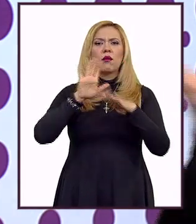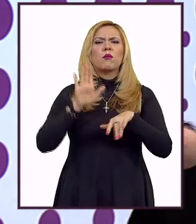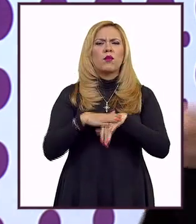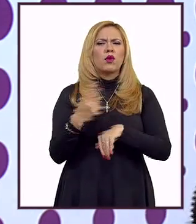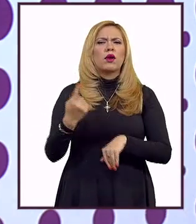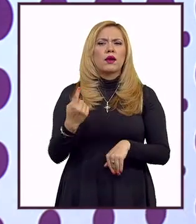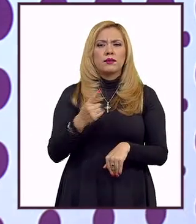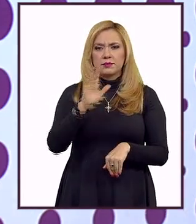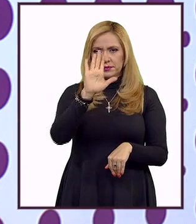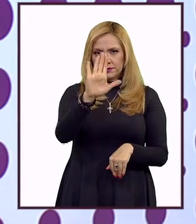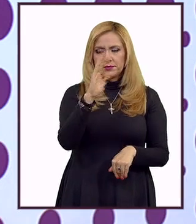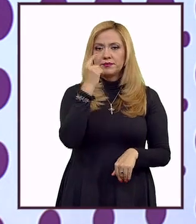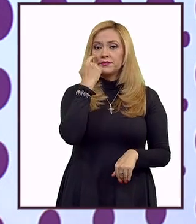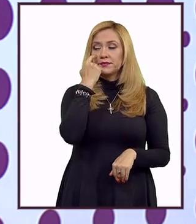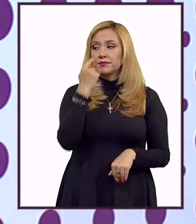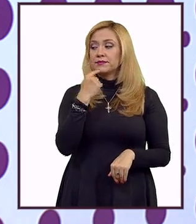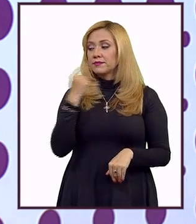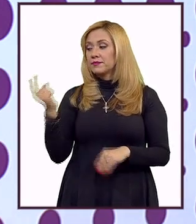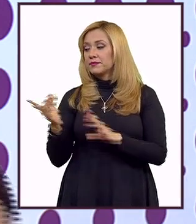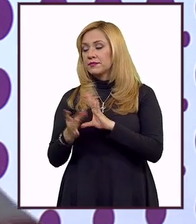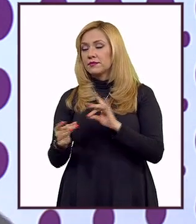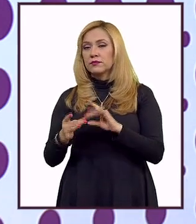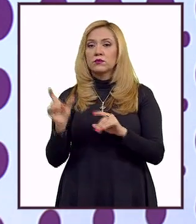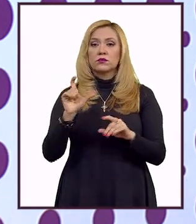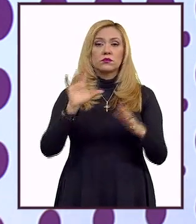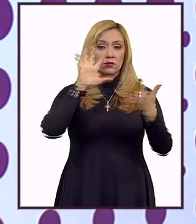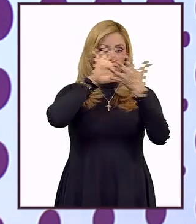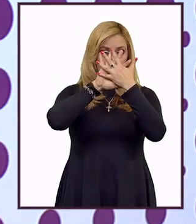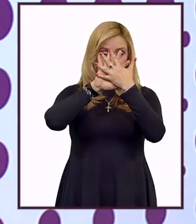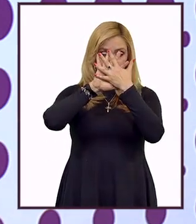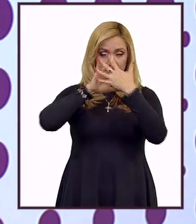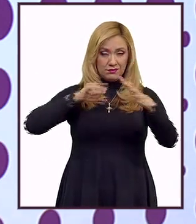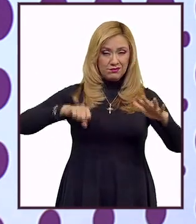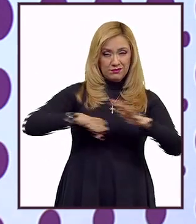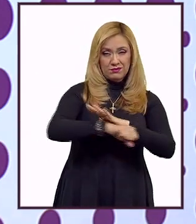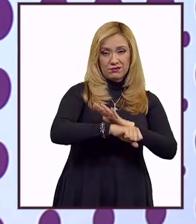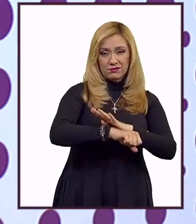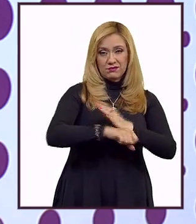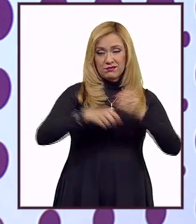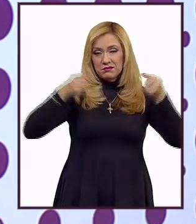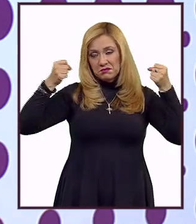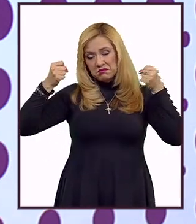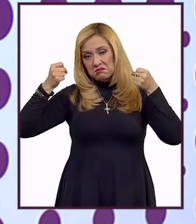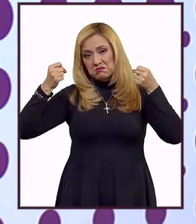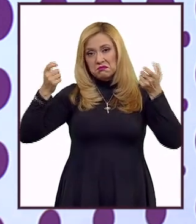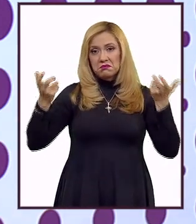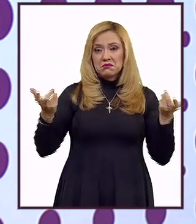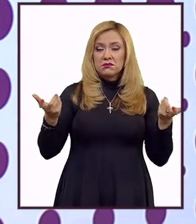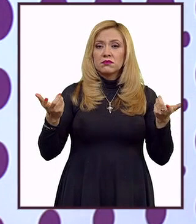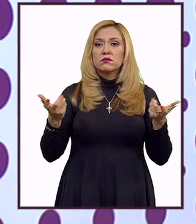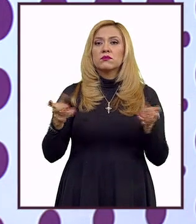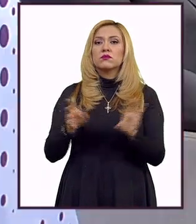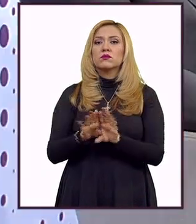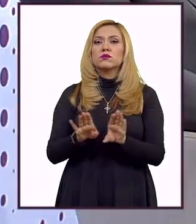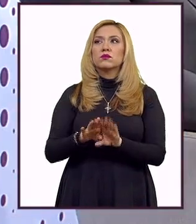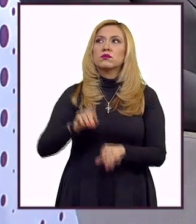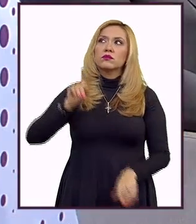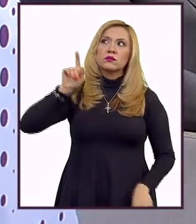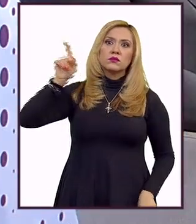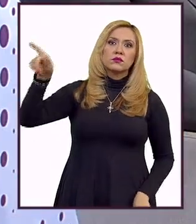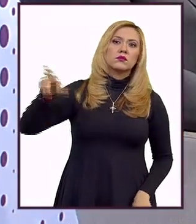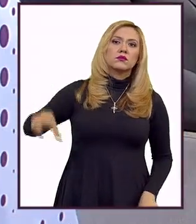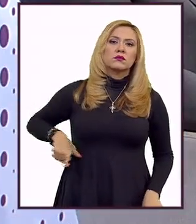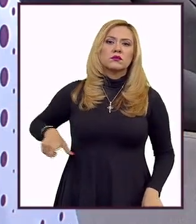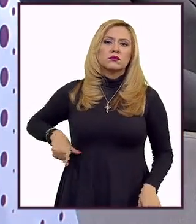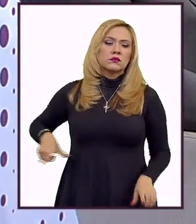justo también relacionado a lo que dice Juan Carlos, que la privación de libertad es la forma en cómo el Estado ejerce